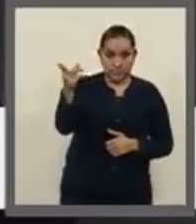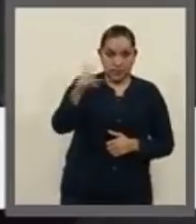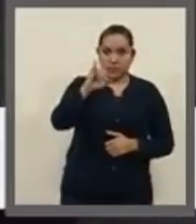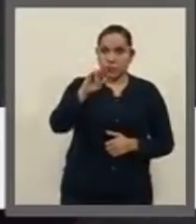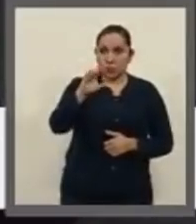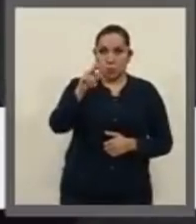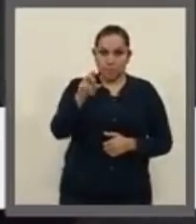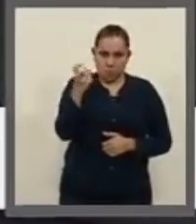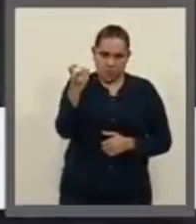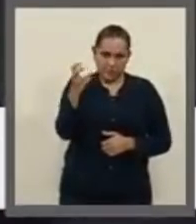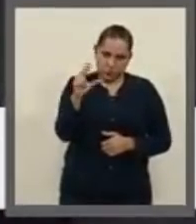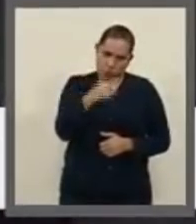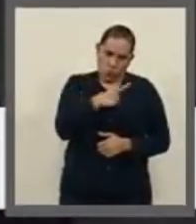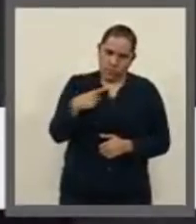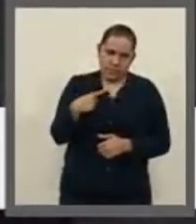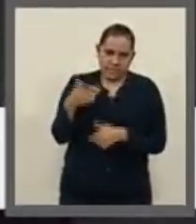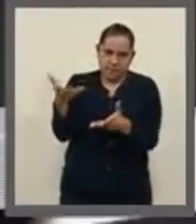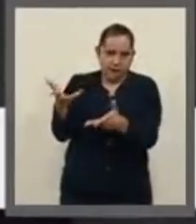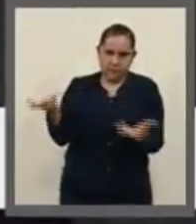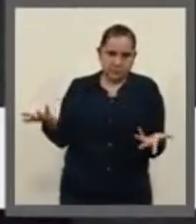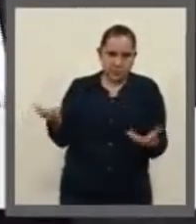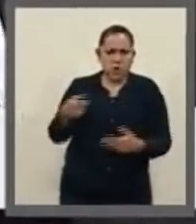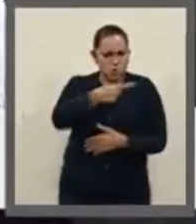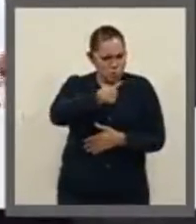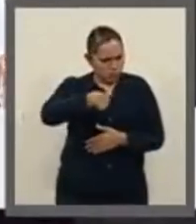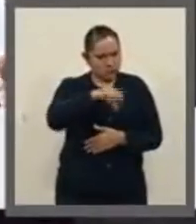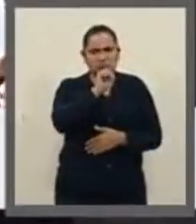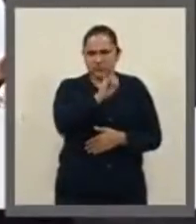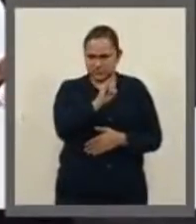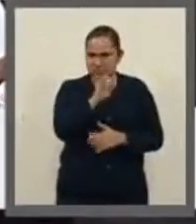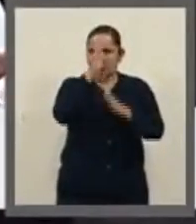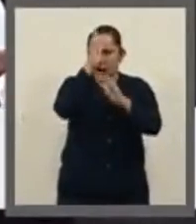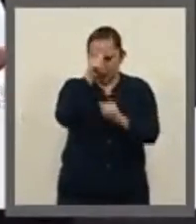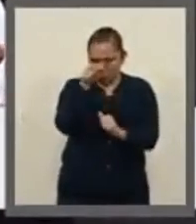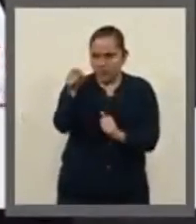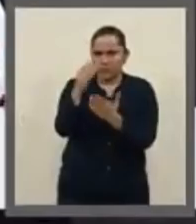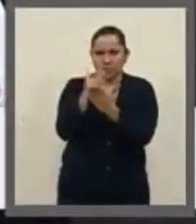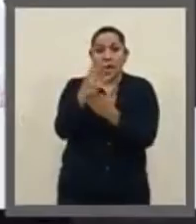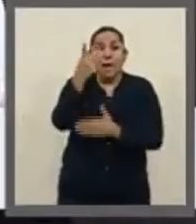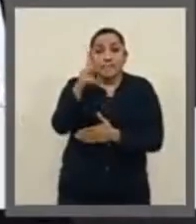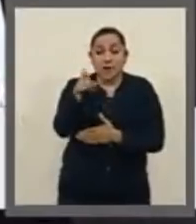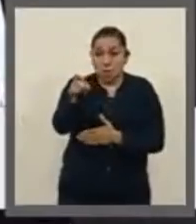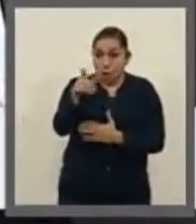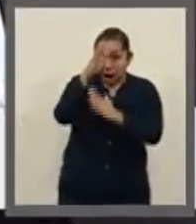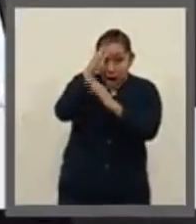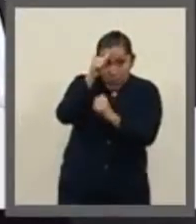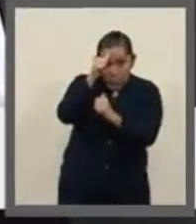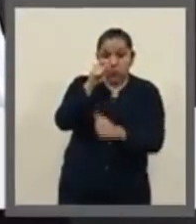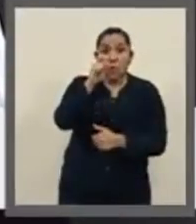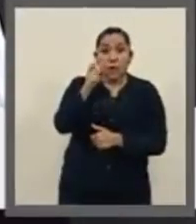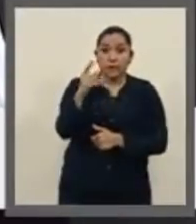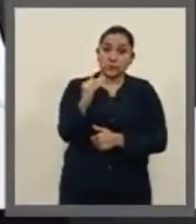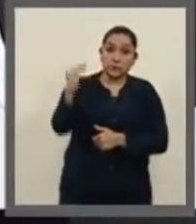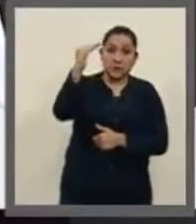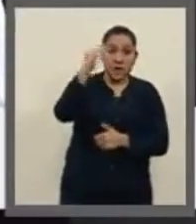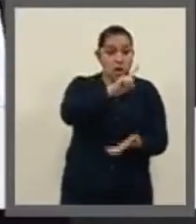esto. Honramos el acuerdo, pero ningún acuerdo está por encima de la ley. O sea, es un procedimiento de